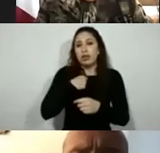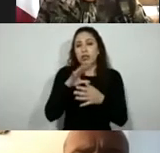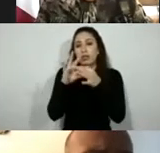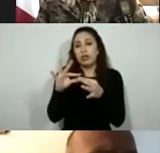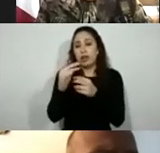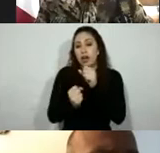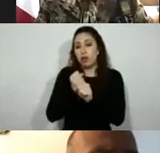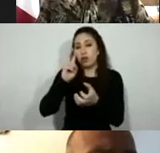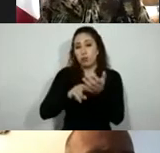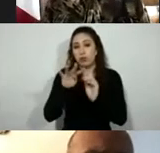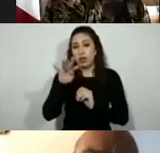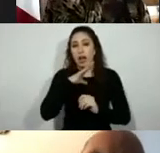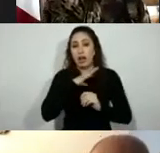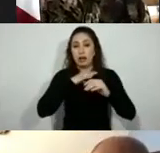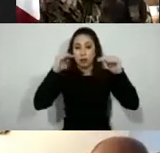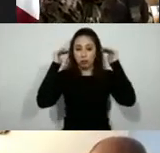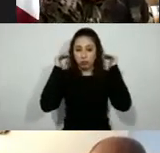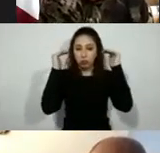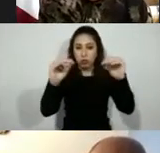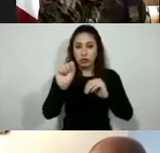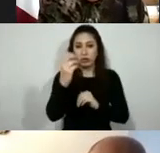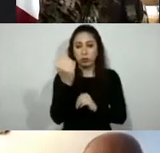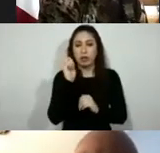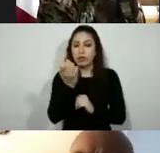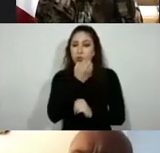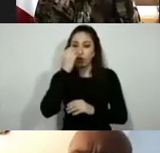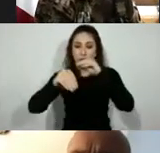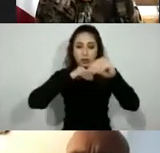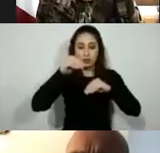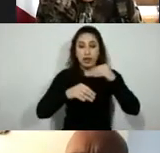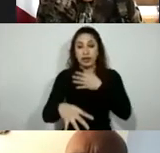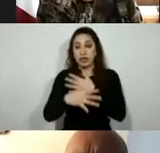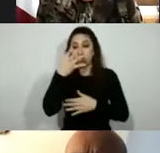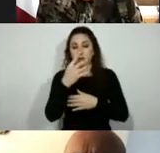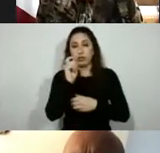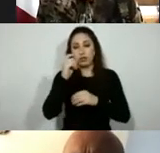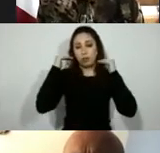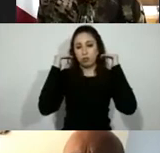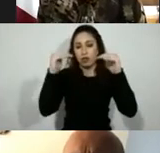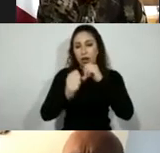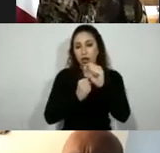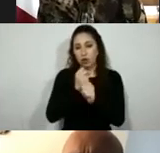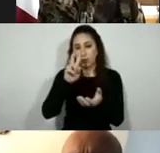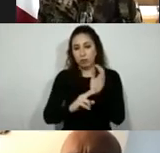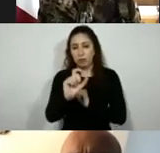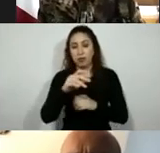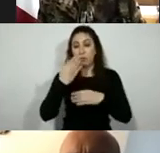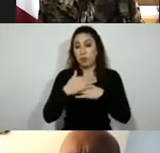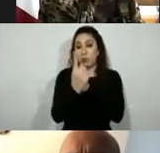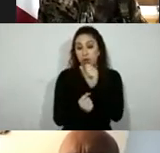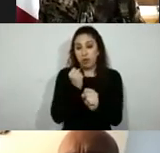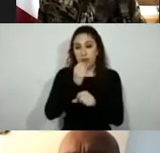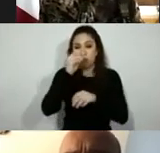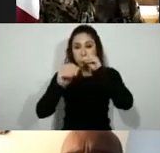colocaron 69 techumbres en escuelas, 14 techumbres en el 2020 y el próximo año tenemos